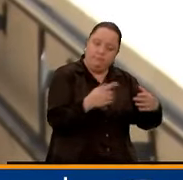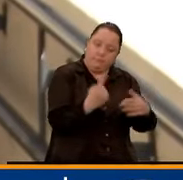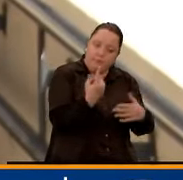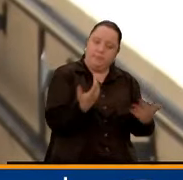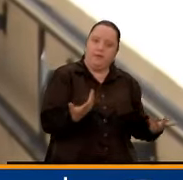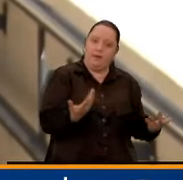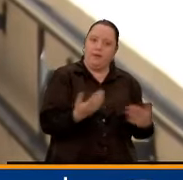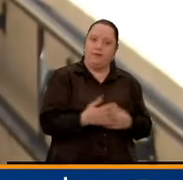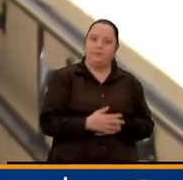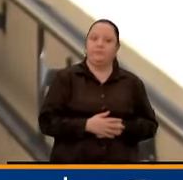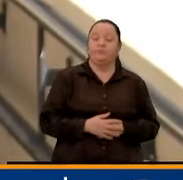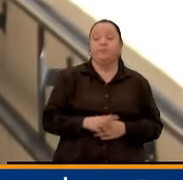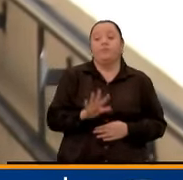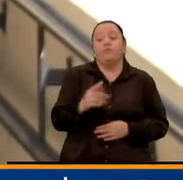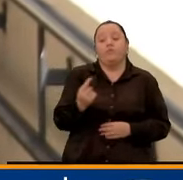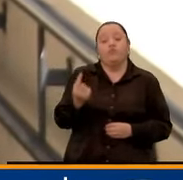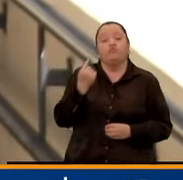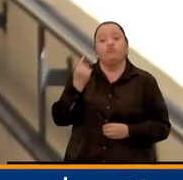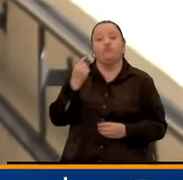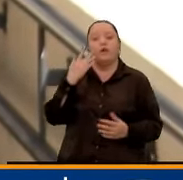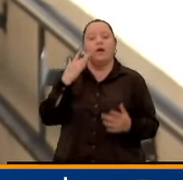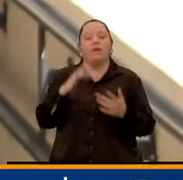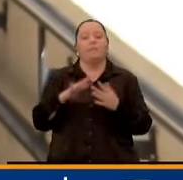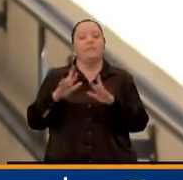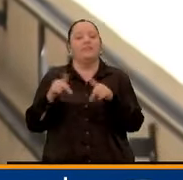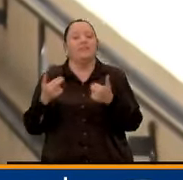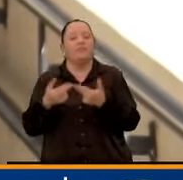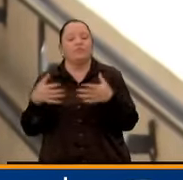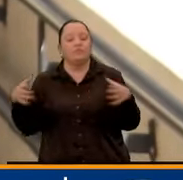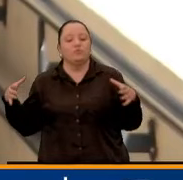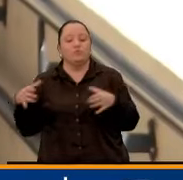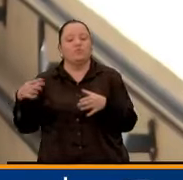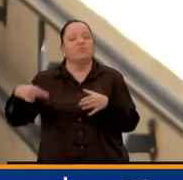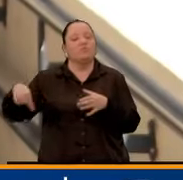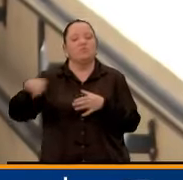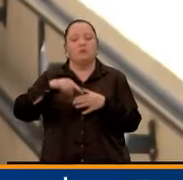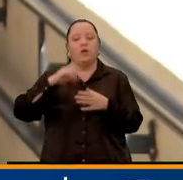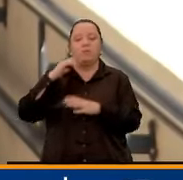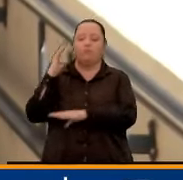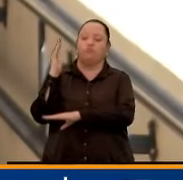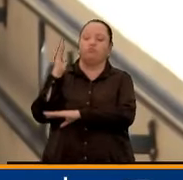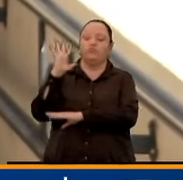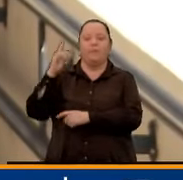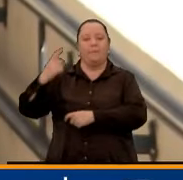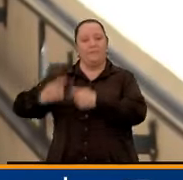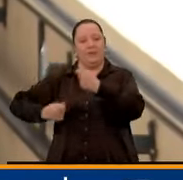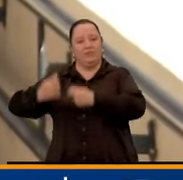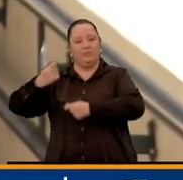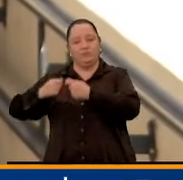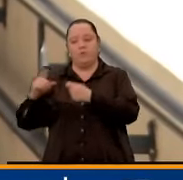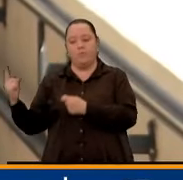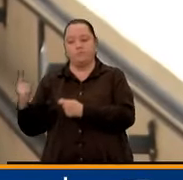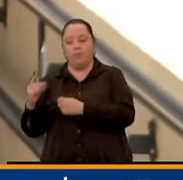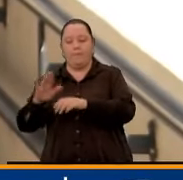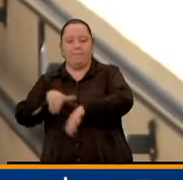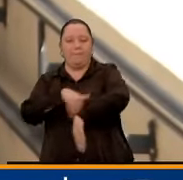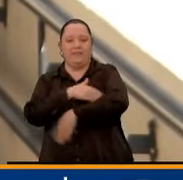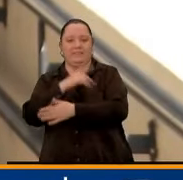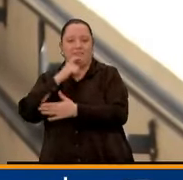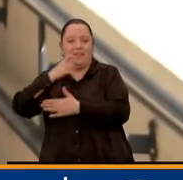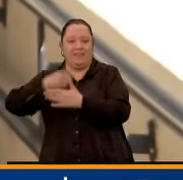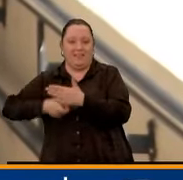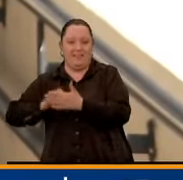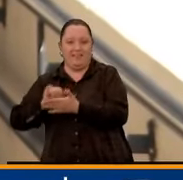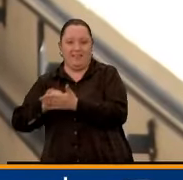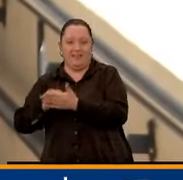Entre tanto, hace pocos minutos terminó la reunión entre los ponentes del presupuesto con el ministro de Hacienda, donde